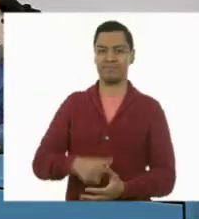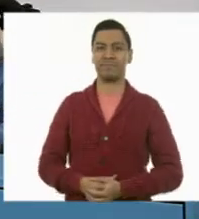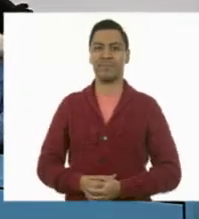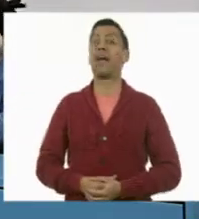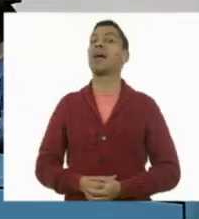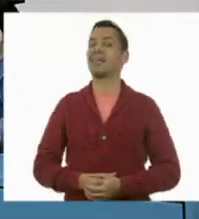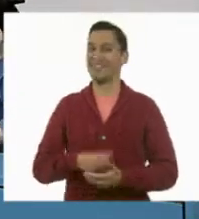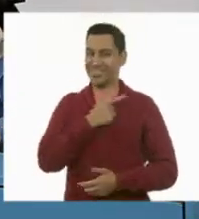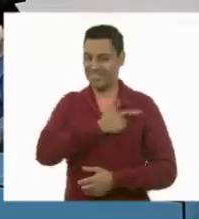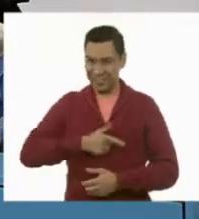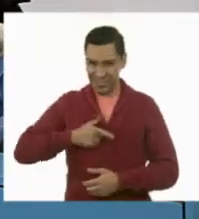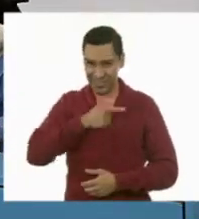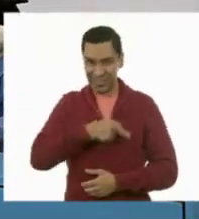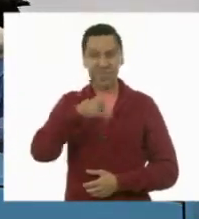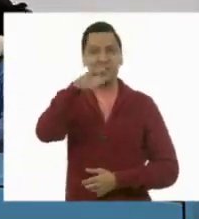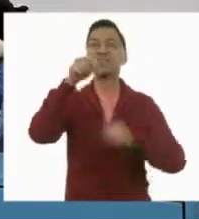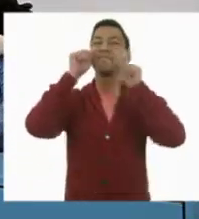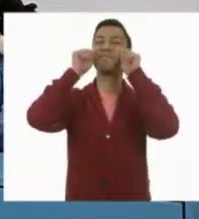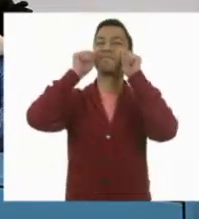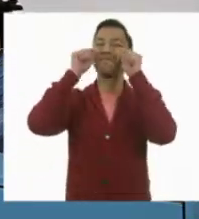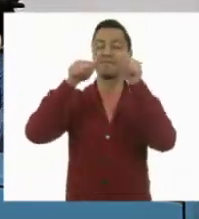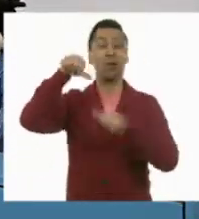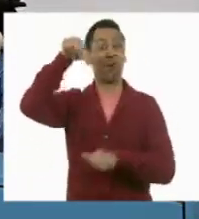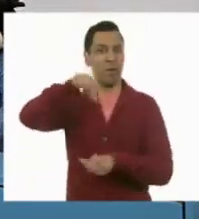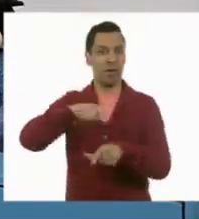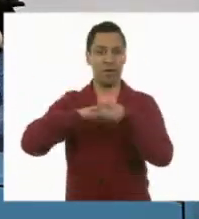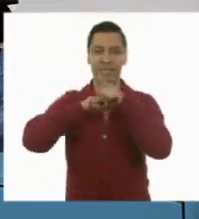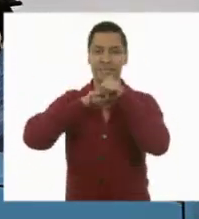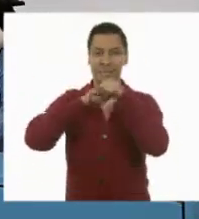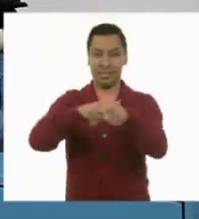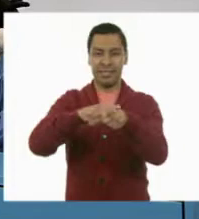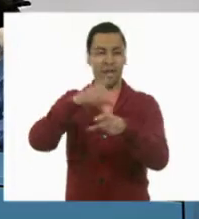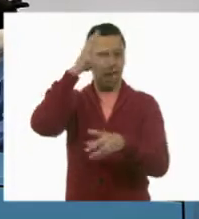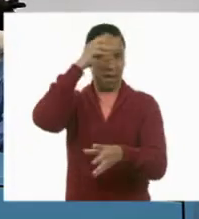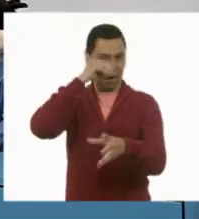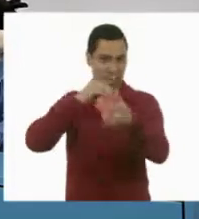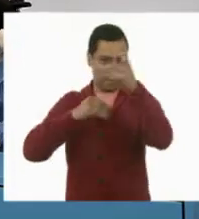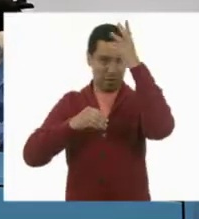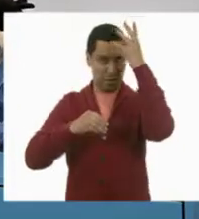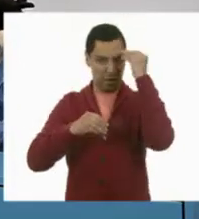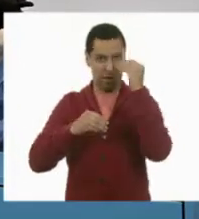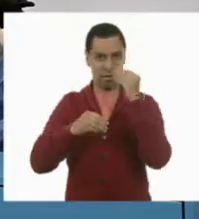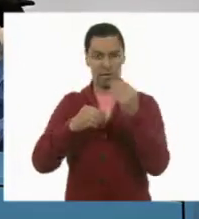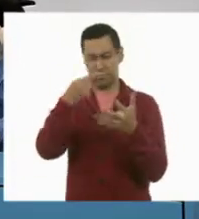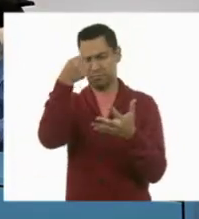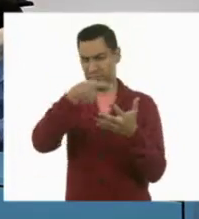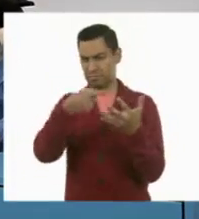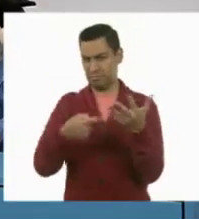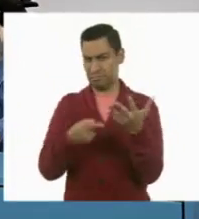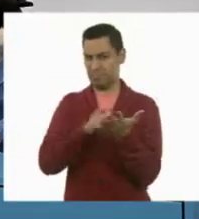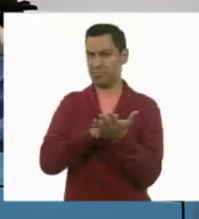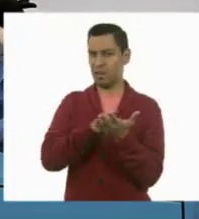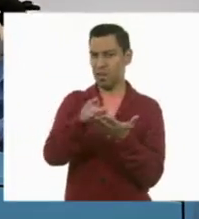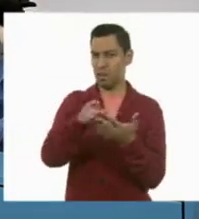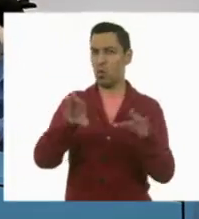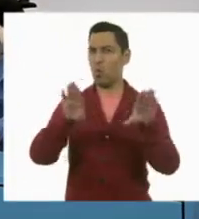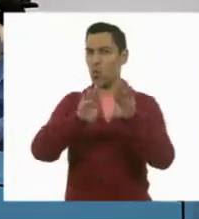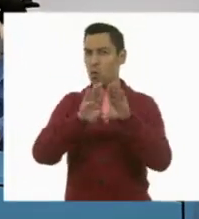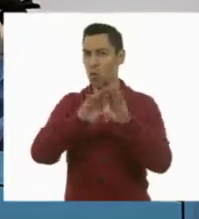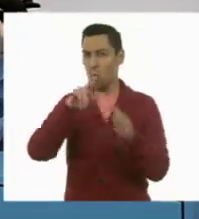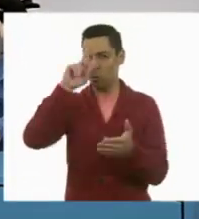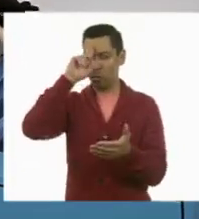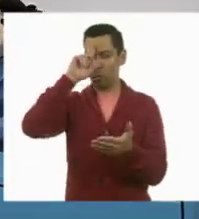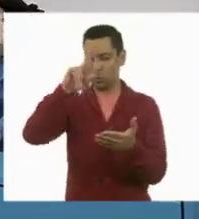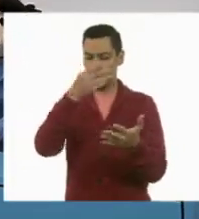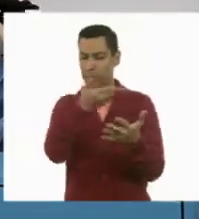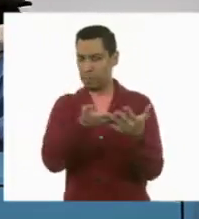poniendo mucha atención. Y pues bueno, el día de hoy seguiremos aprendiendo acerca de nuestros derechos y cómo podemos hacer que se